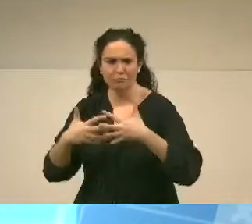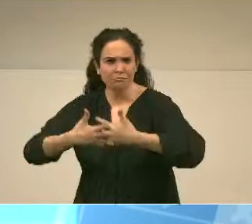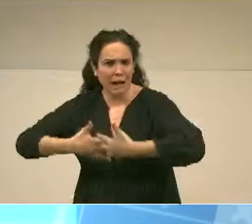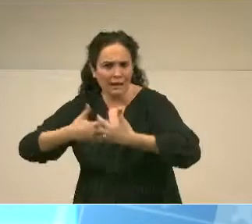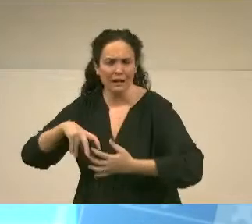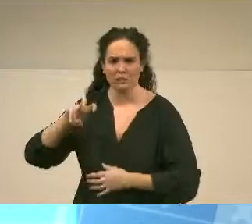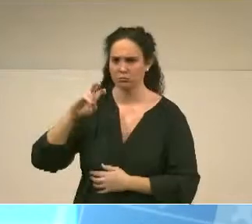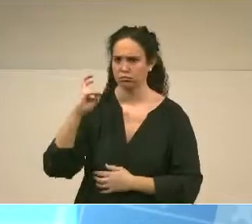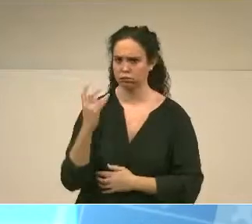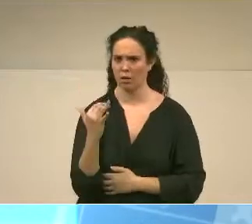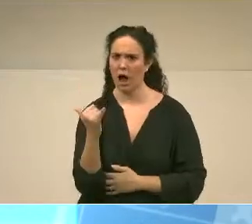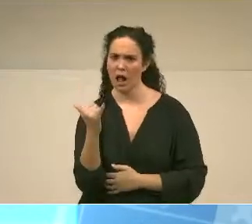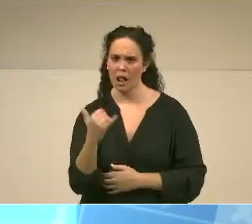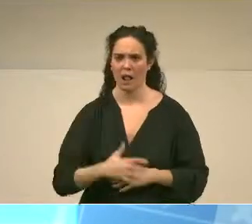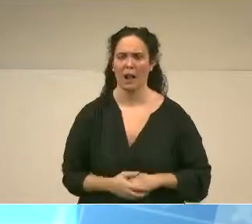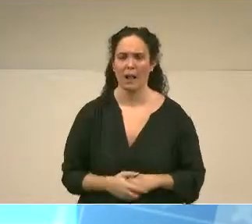debidamente dotado al respecto.